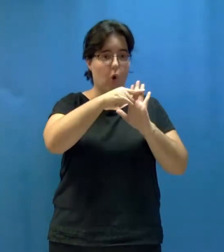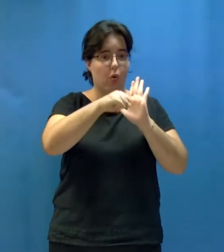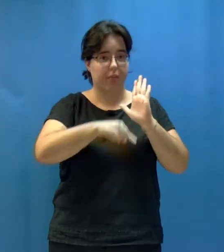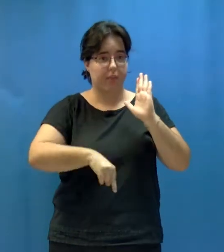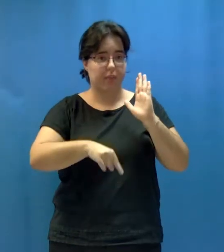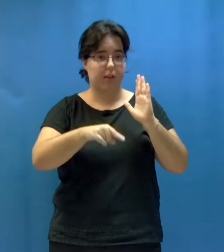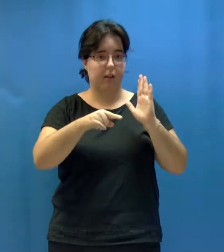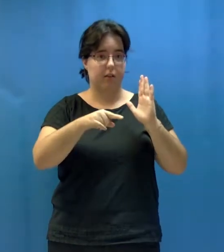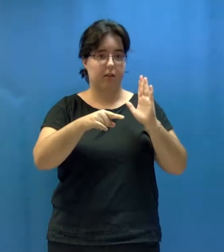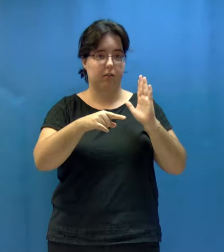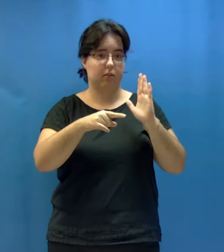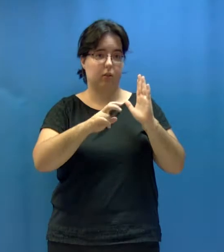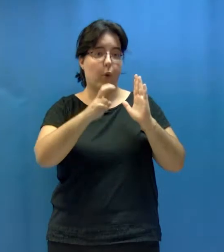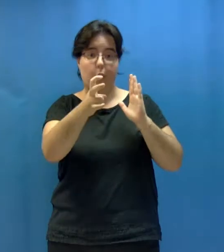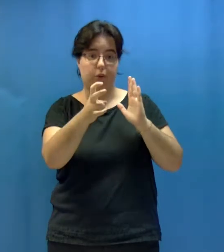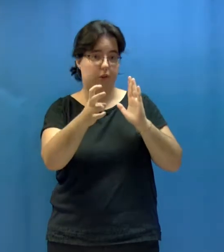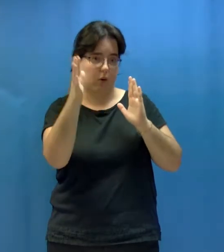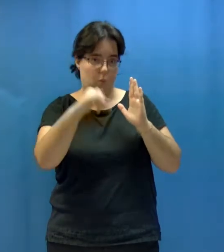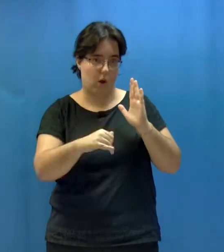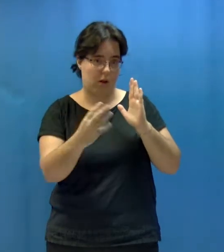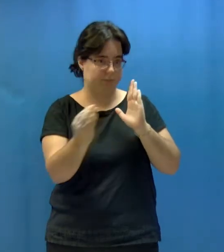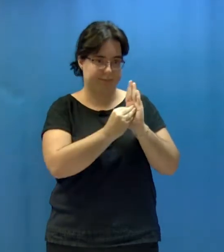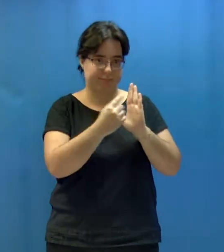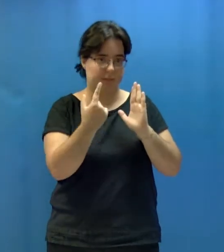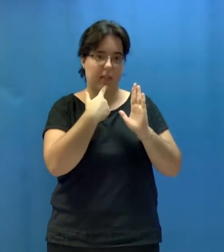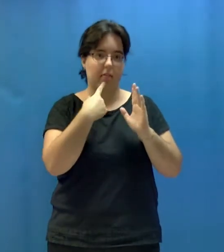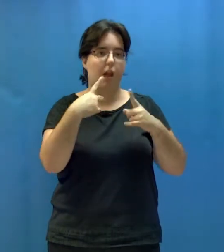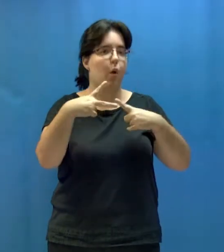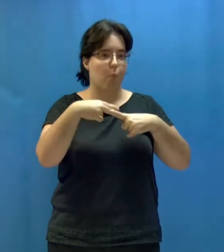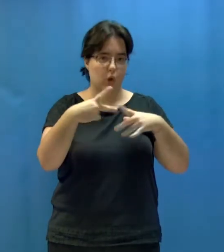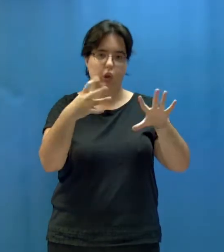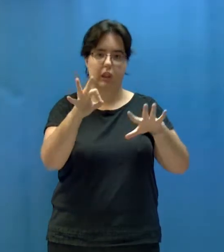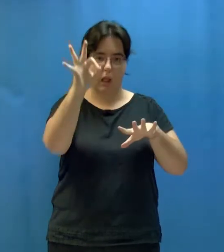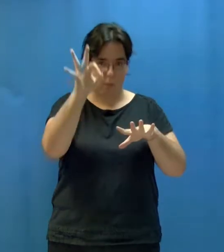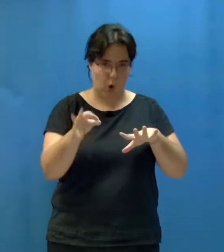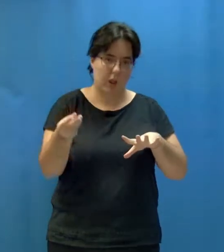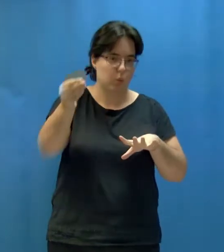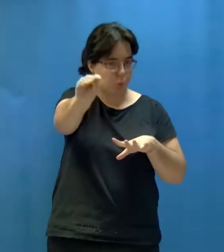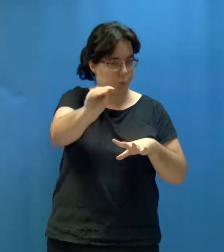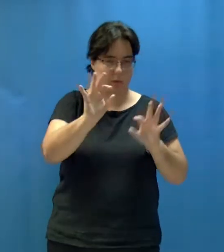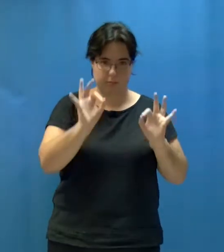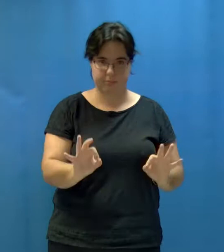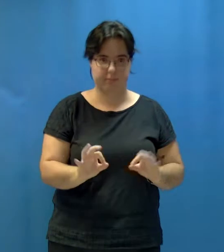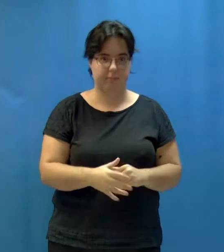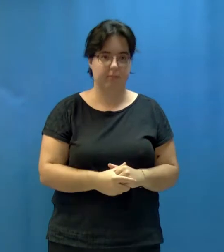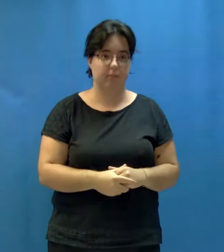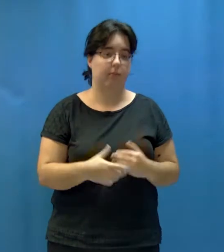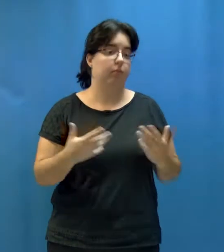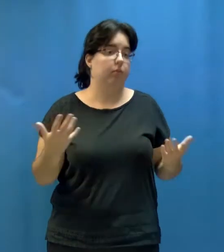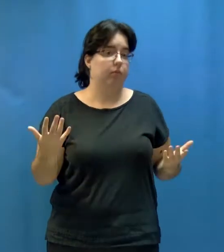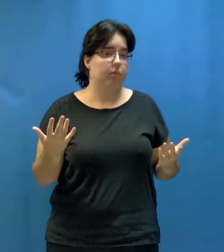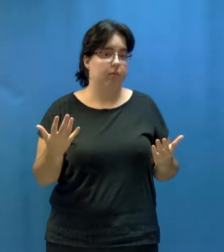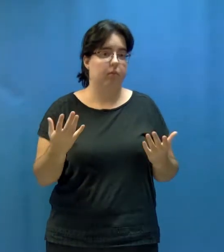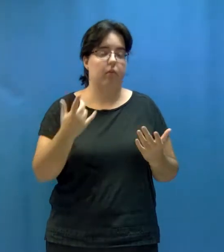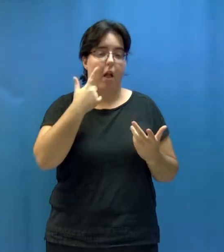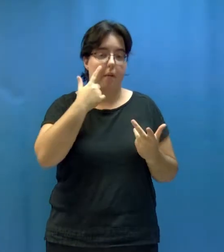en las ordenanzas fiscales que se aprobaron no cabía otra, que más que iban a subir los impuestos al 60% de los castellonenses. Vamos a ver, ustedes